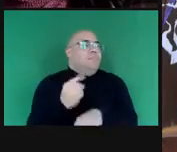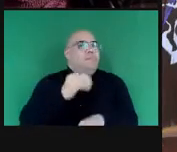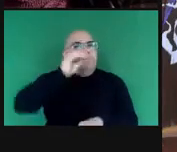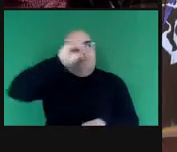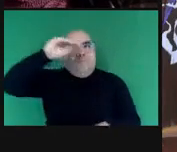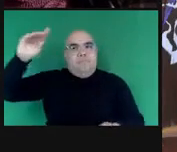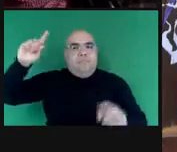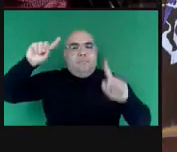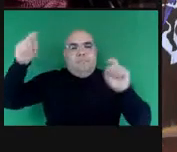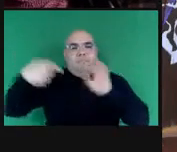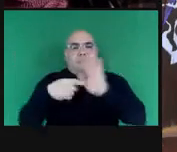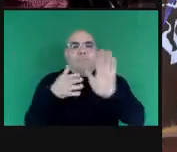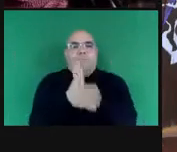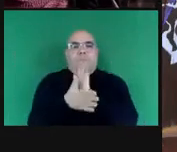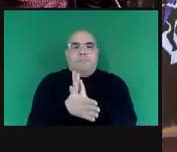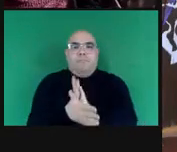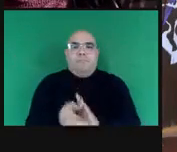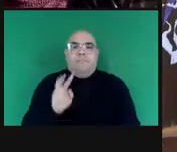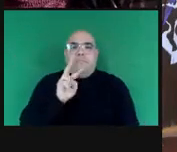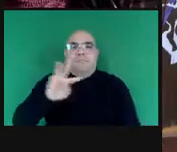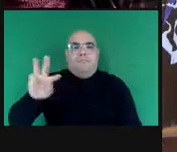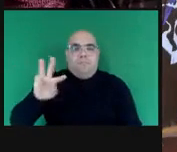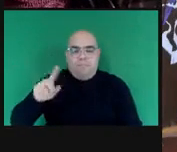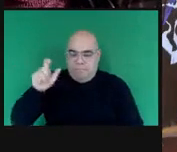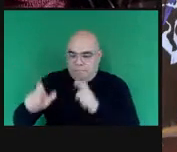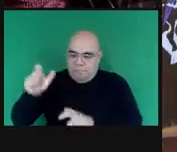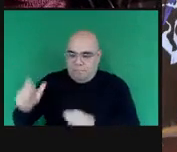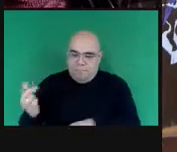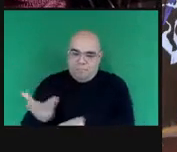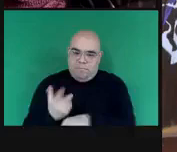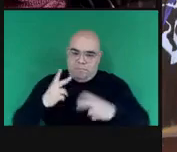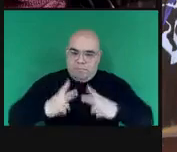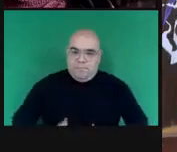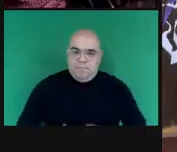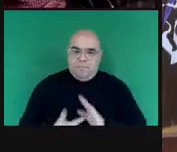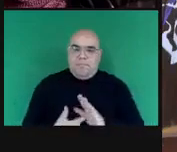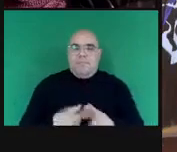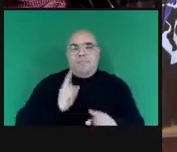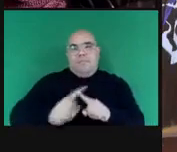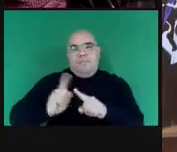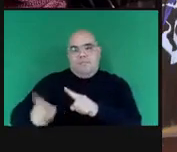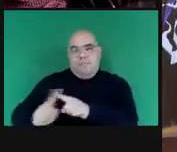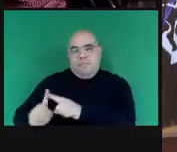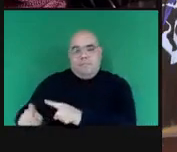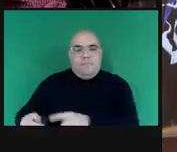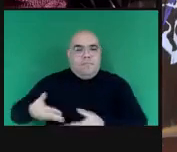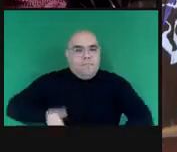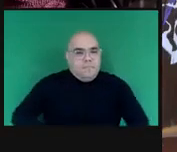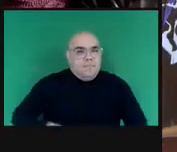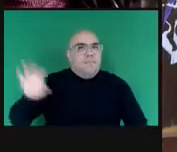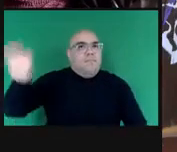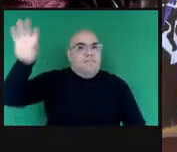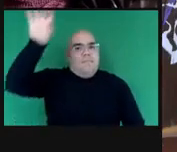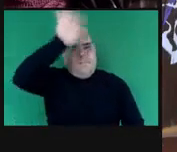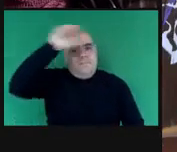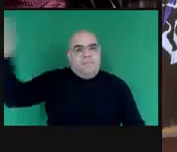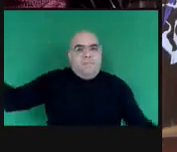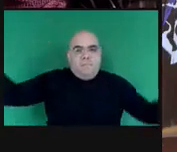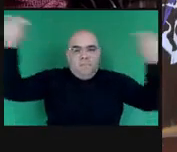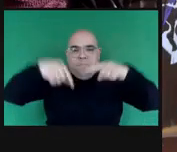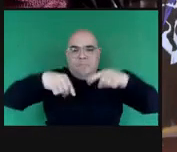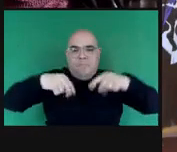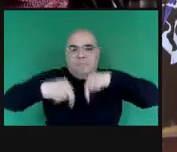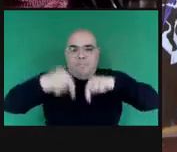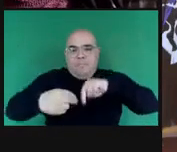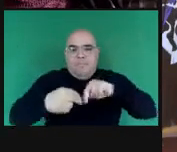23 artistas invitados de diferentes nacionalidades, donde tuvieron la oportunidad de conversar con el barrio,